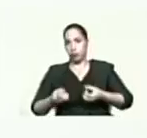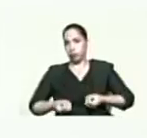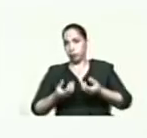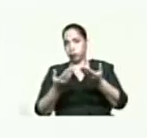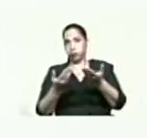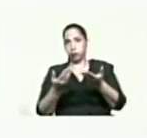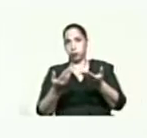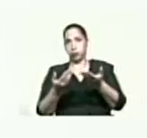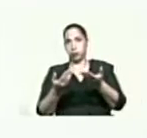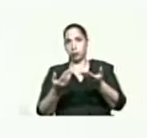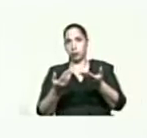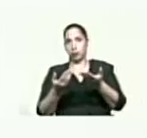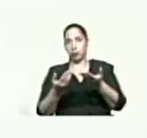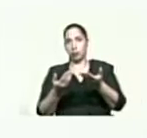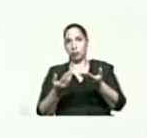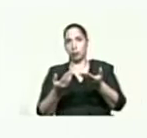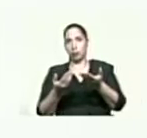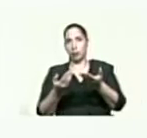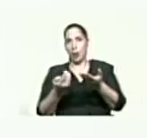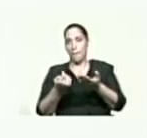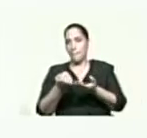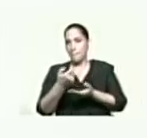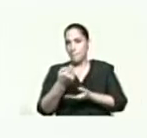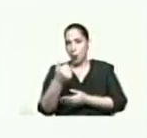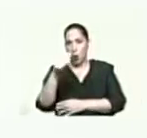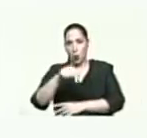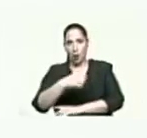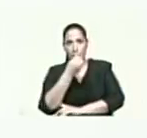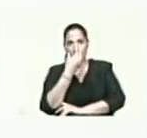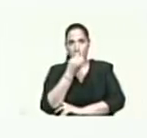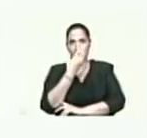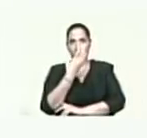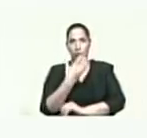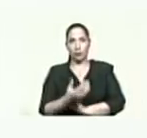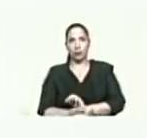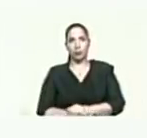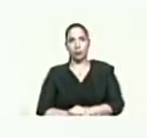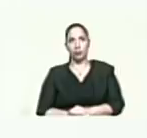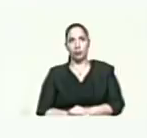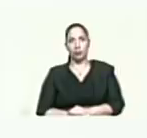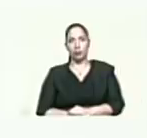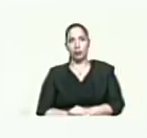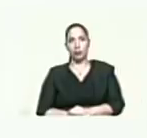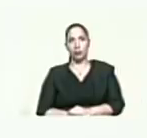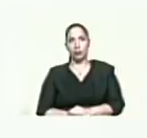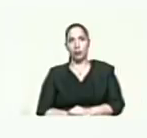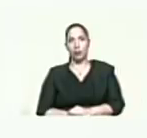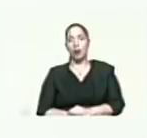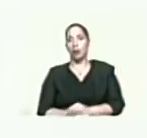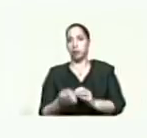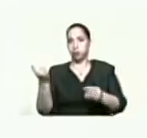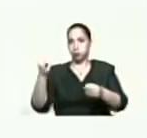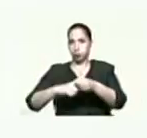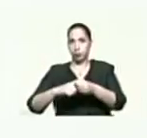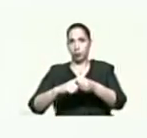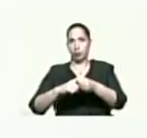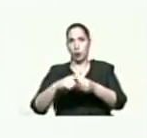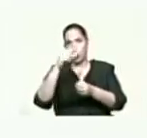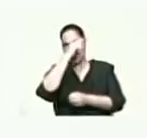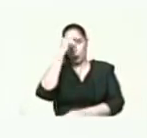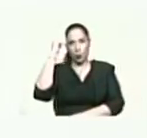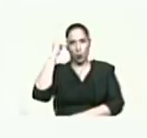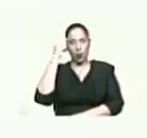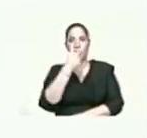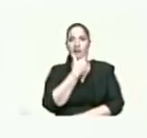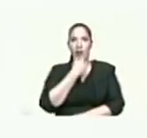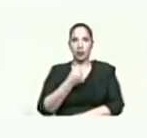pocos aquí en el Palacio de Miraflores, fue reclutado por Julio Borges para